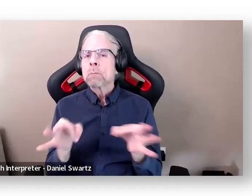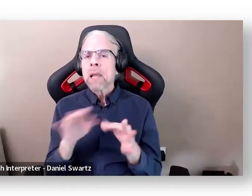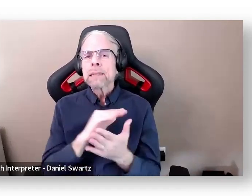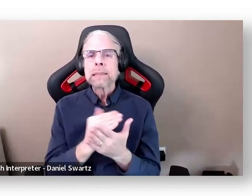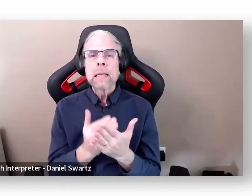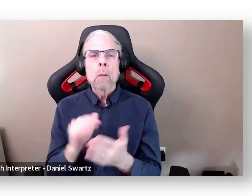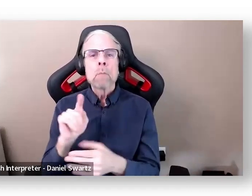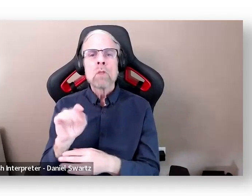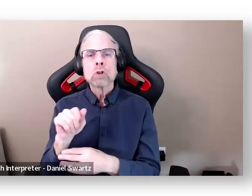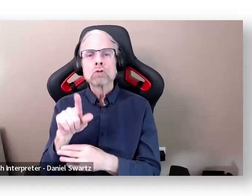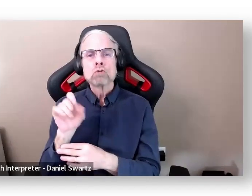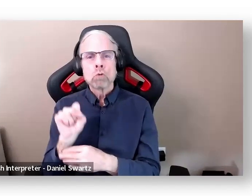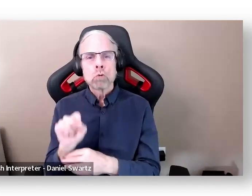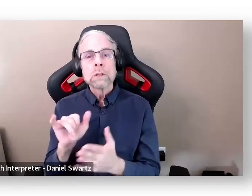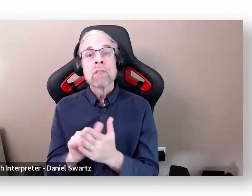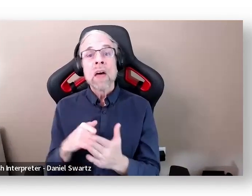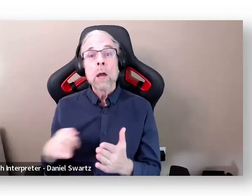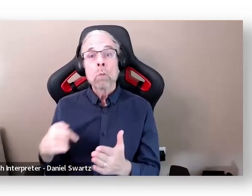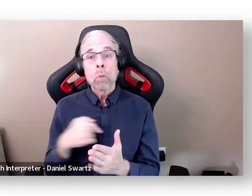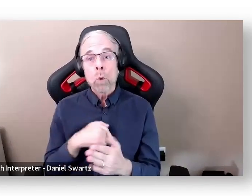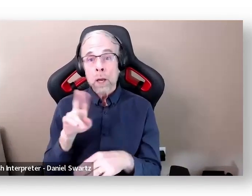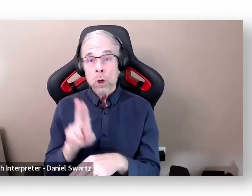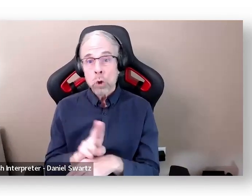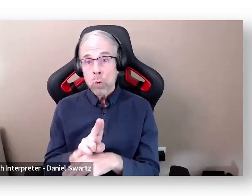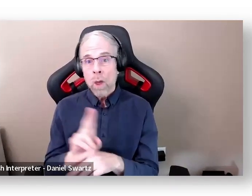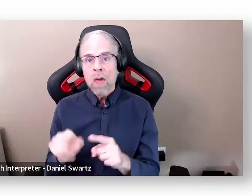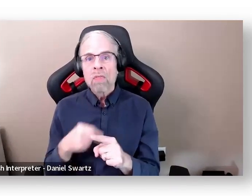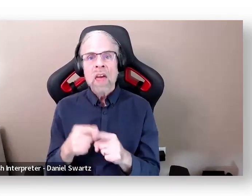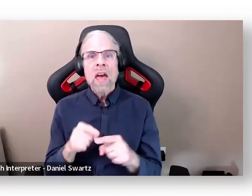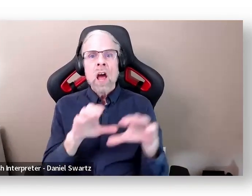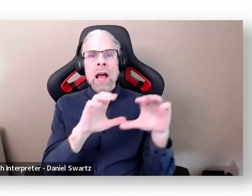Entonces, yo les voy a explicar la herramienta que usamos